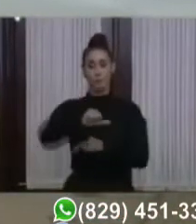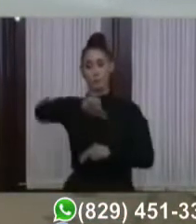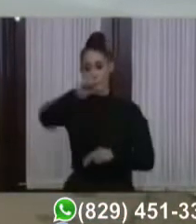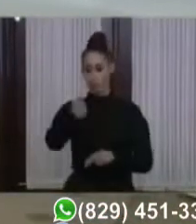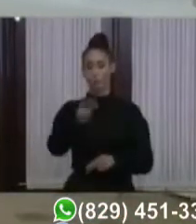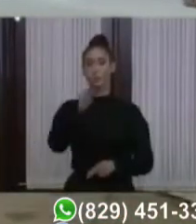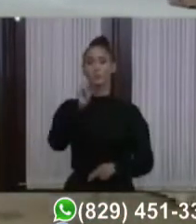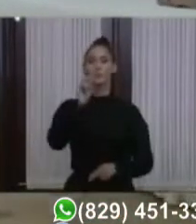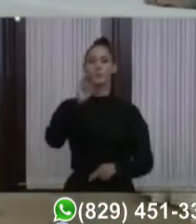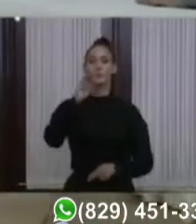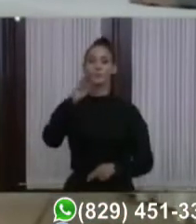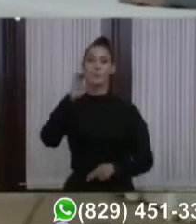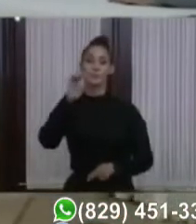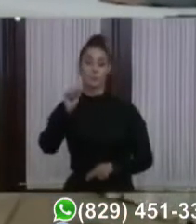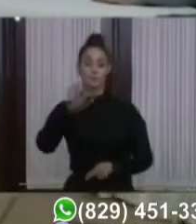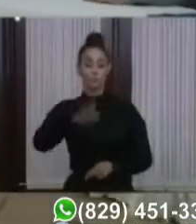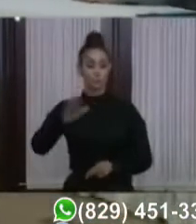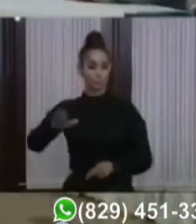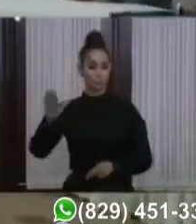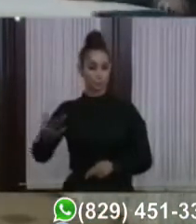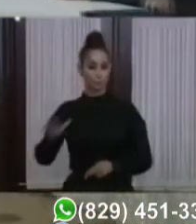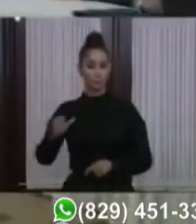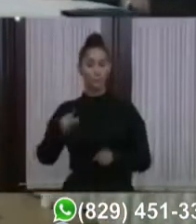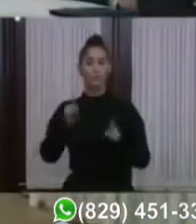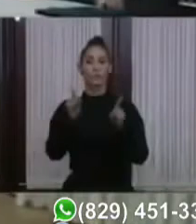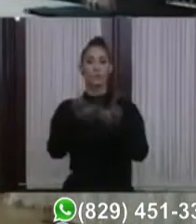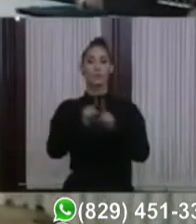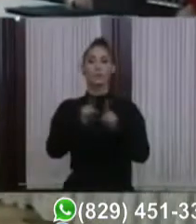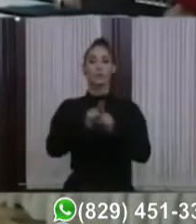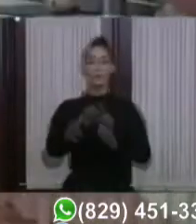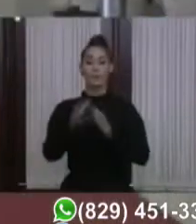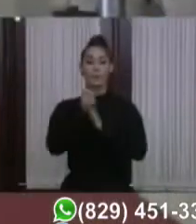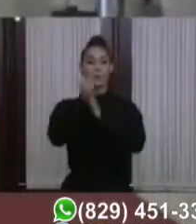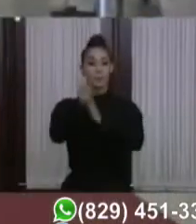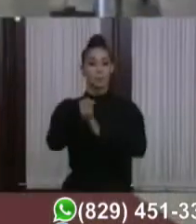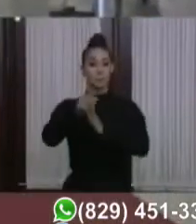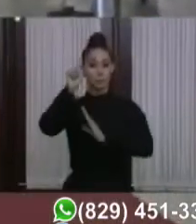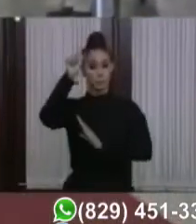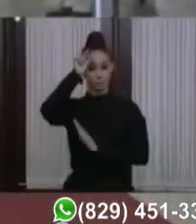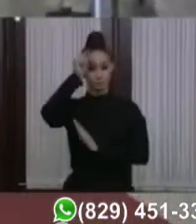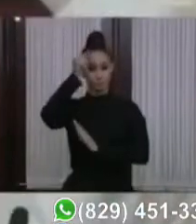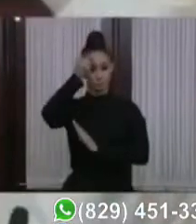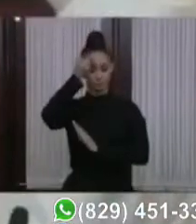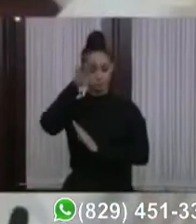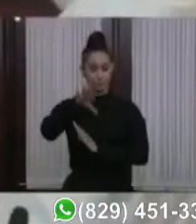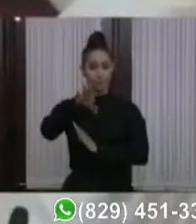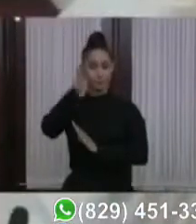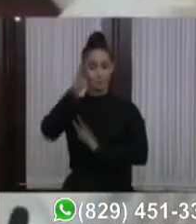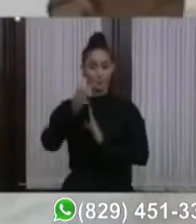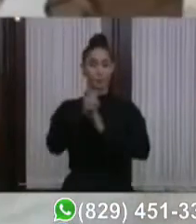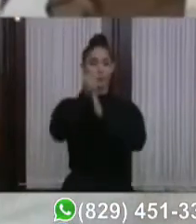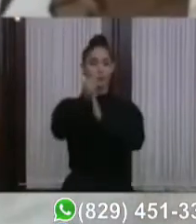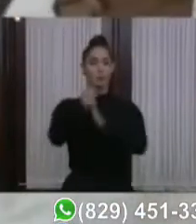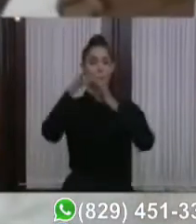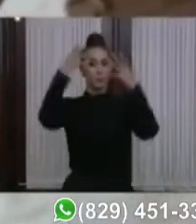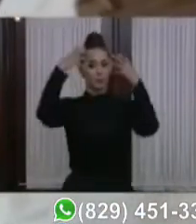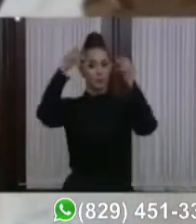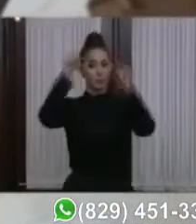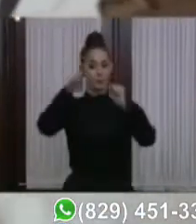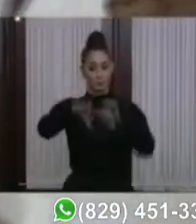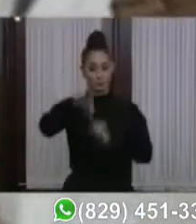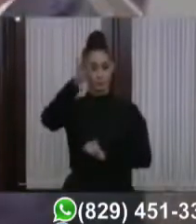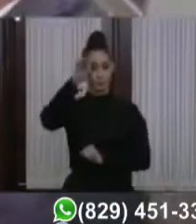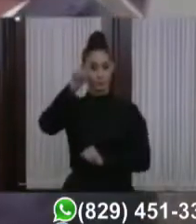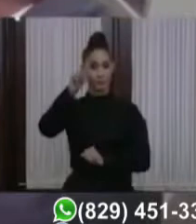admitió que más del 50% de los educadores no tienen computadoras y apenas 17 de los estudiantes tiene acceso a una